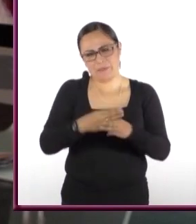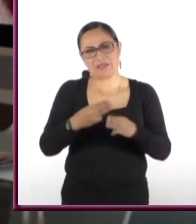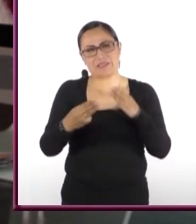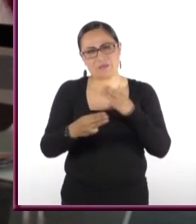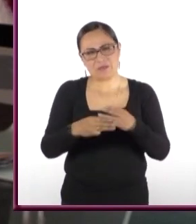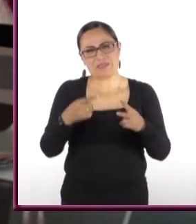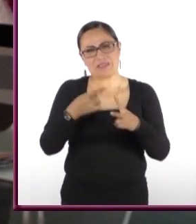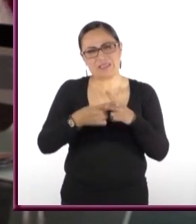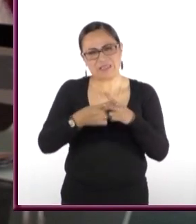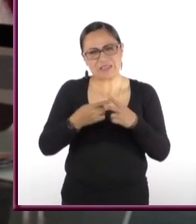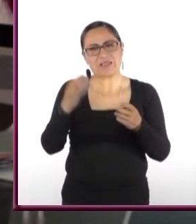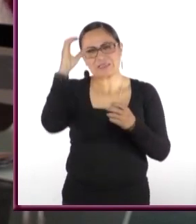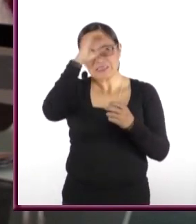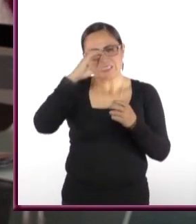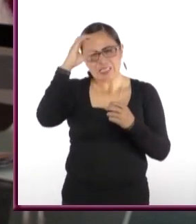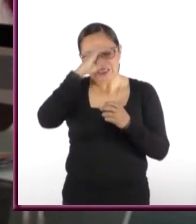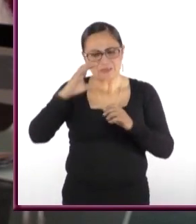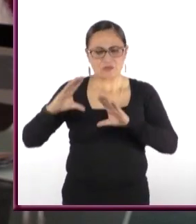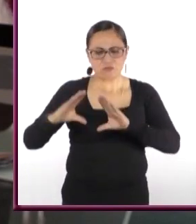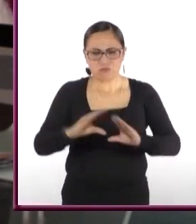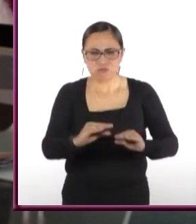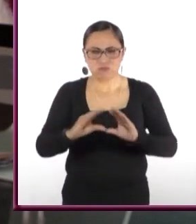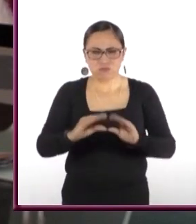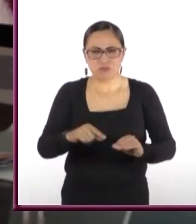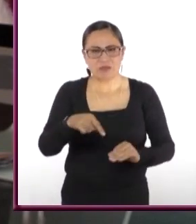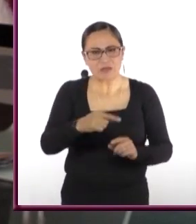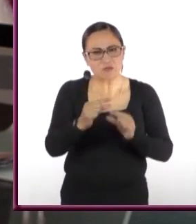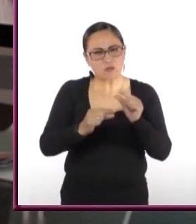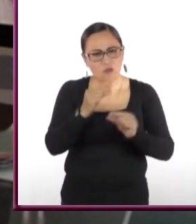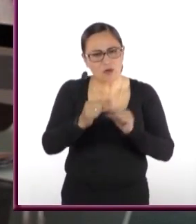este amor por la ciencia, por las matemáticas?